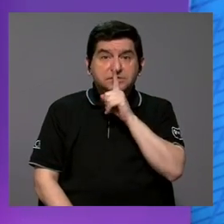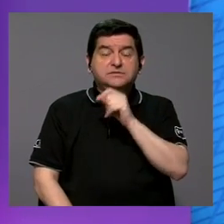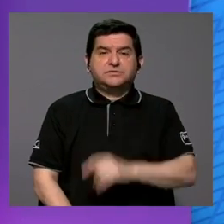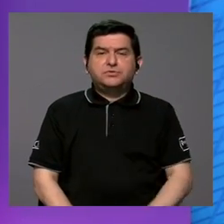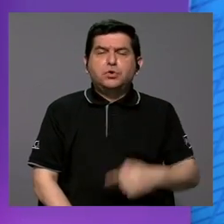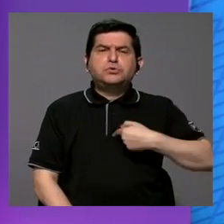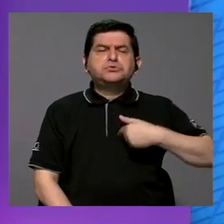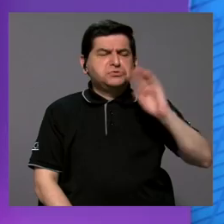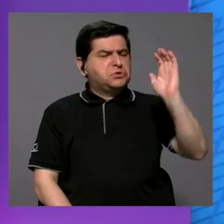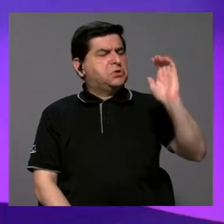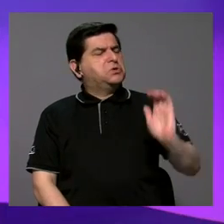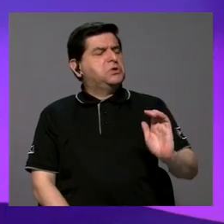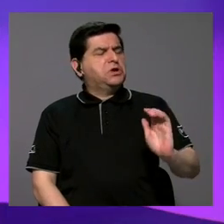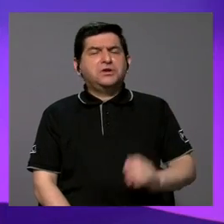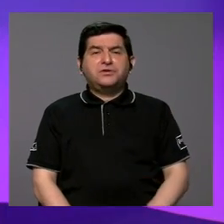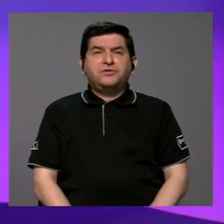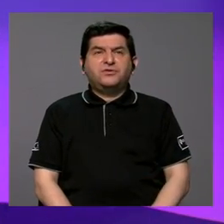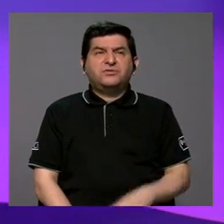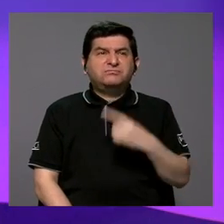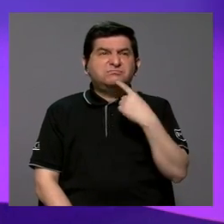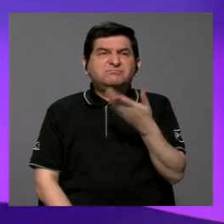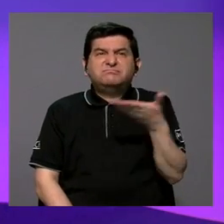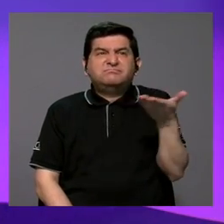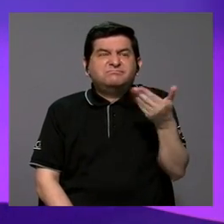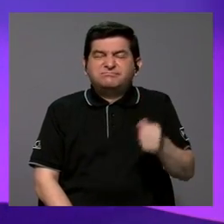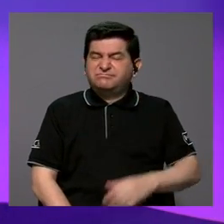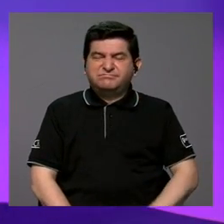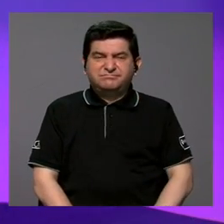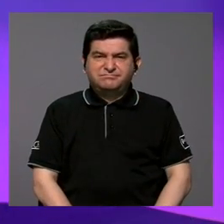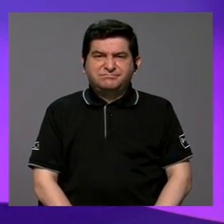Yo era un chiquillo, que te dijera,